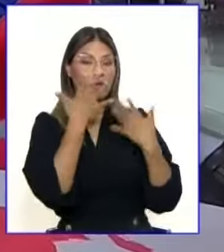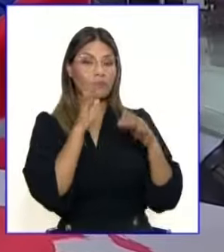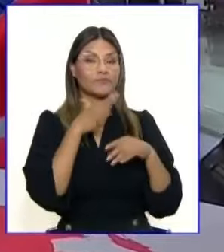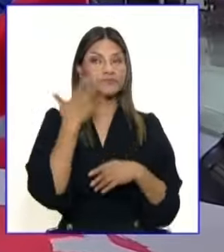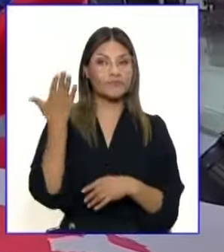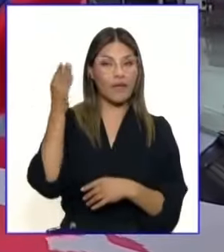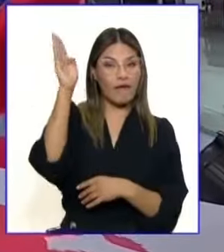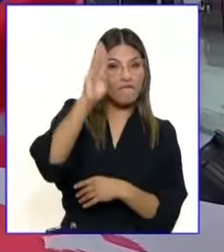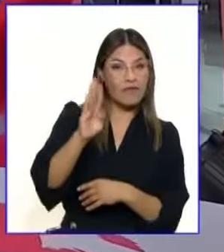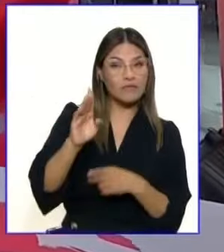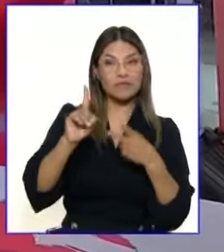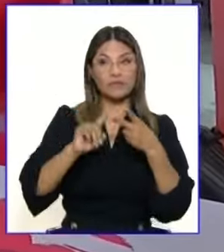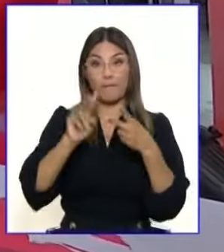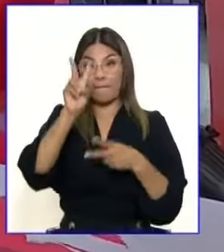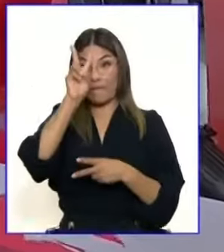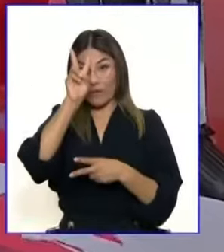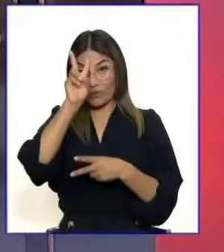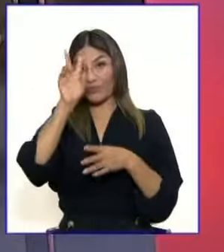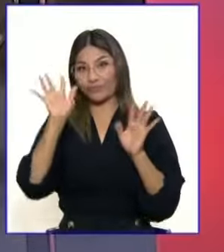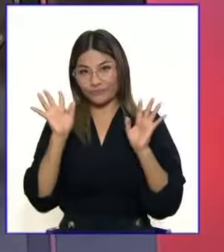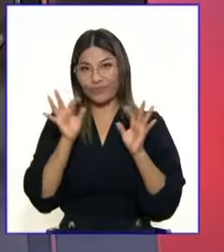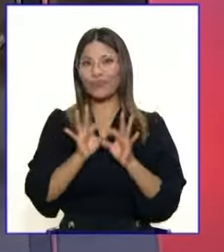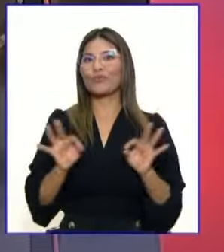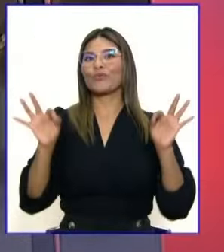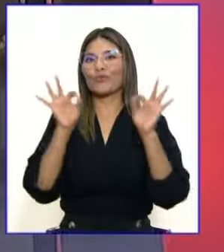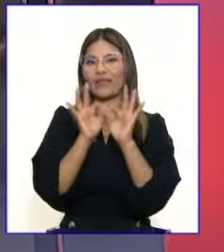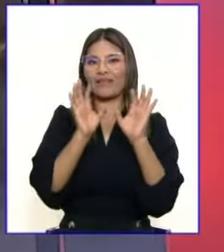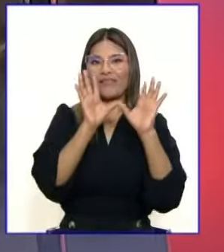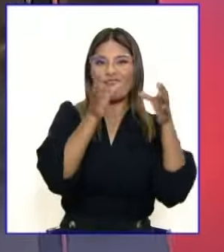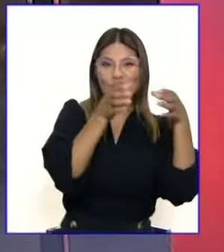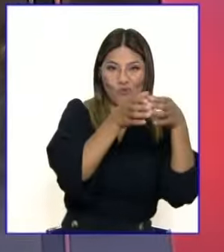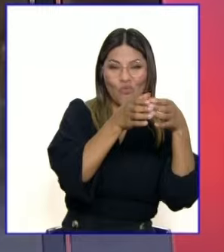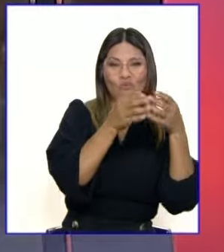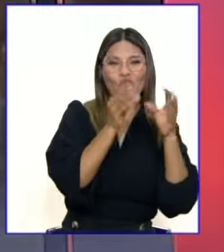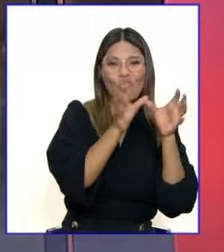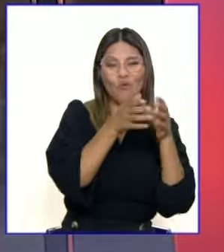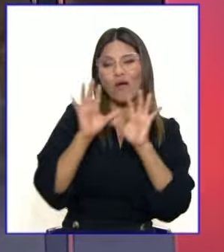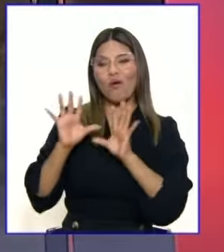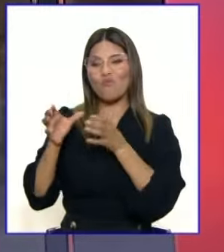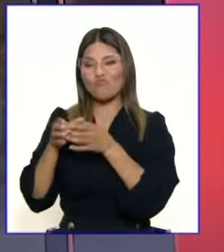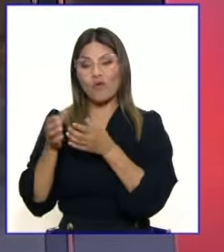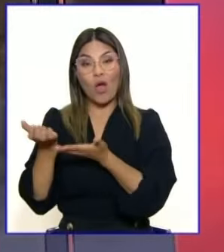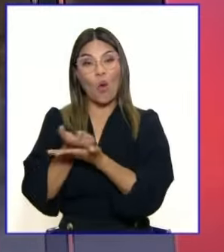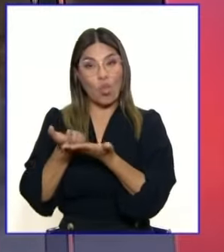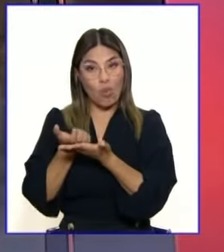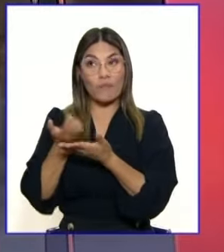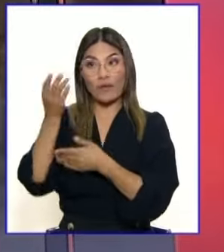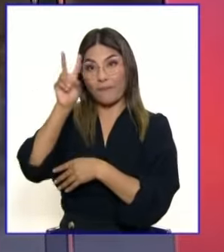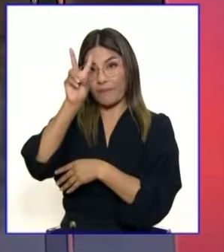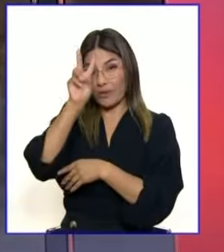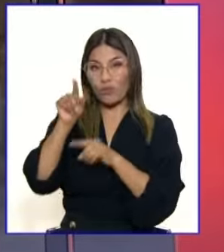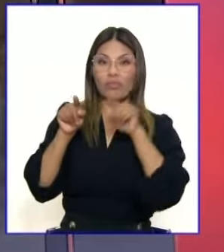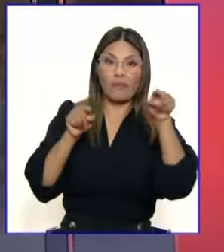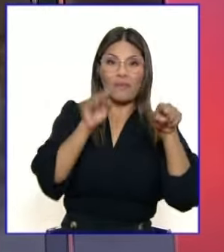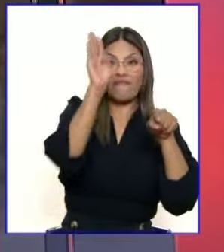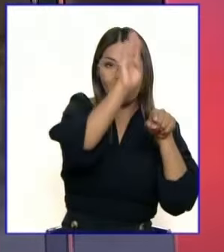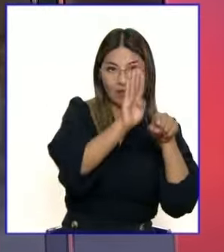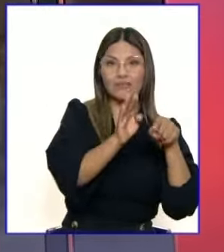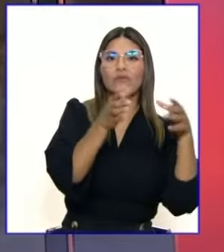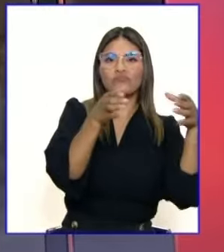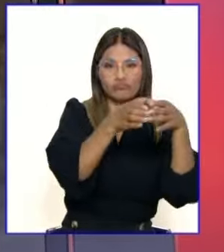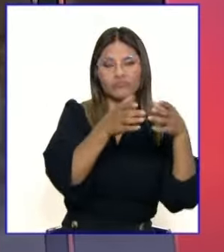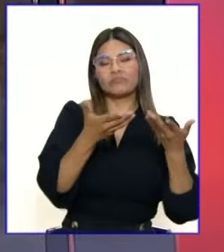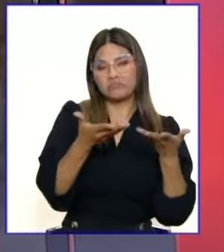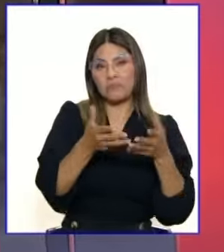Brasil están siendo anfitriones de dos foros muy importantes económicos. Así que al final del día es la economía. Esta